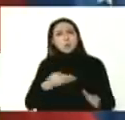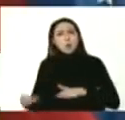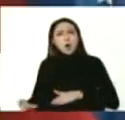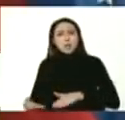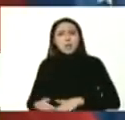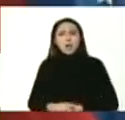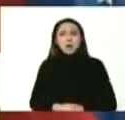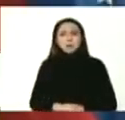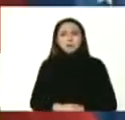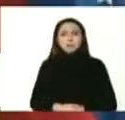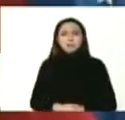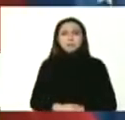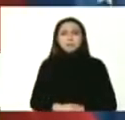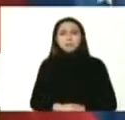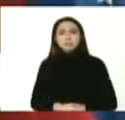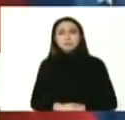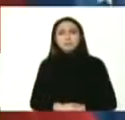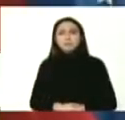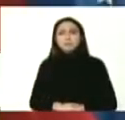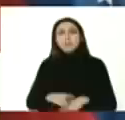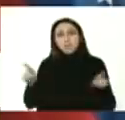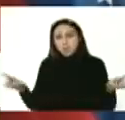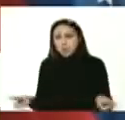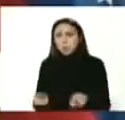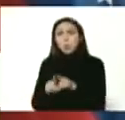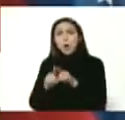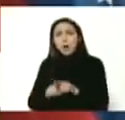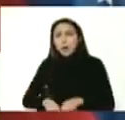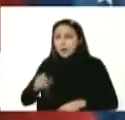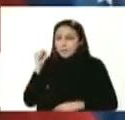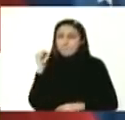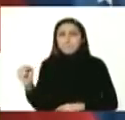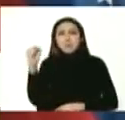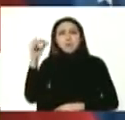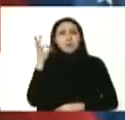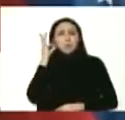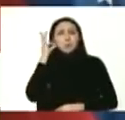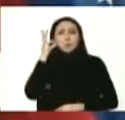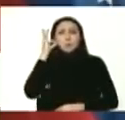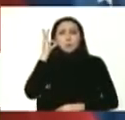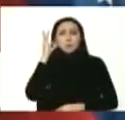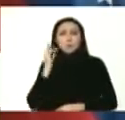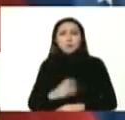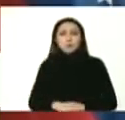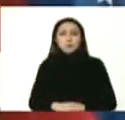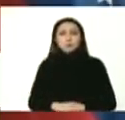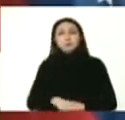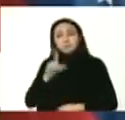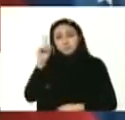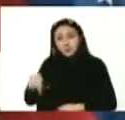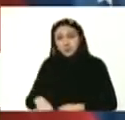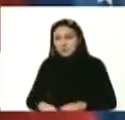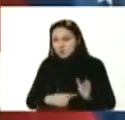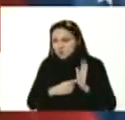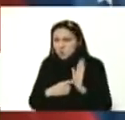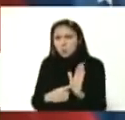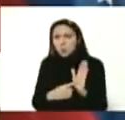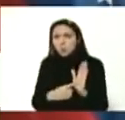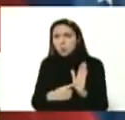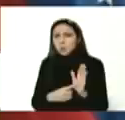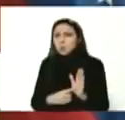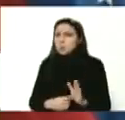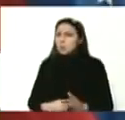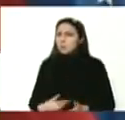totalmente vinculantes al delito de femicidio, venera simular, luego que fue un suicidio? Eso